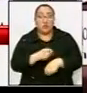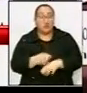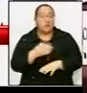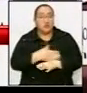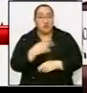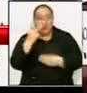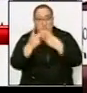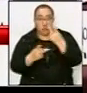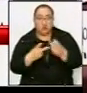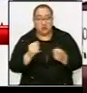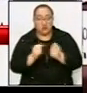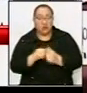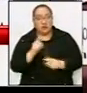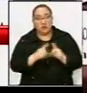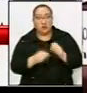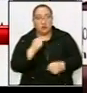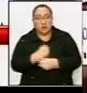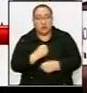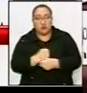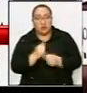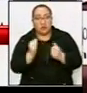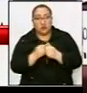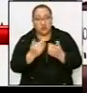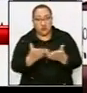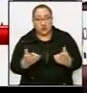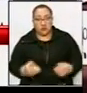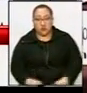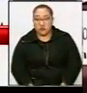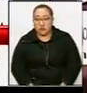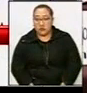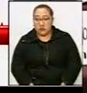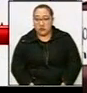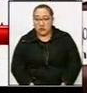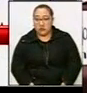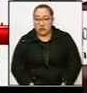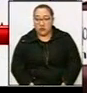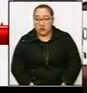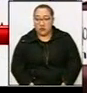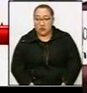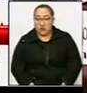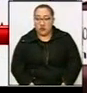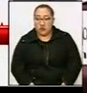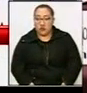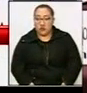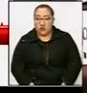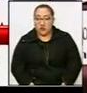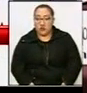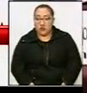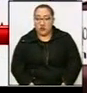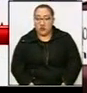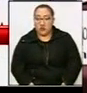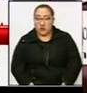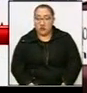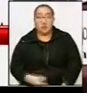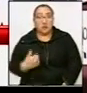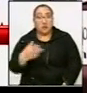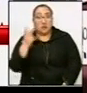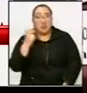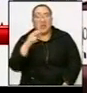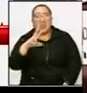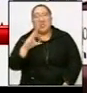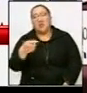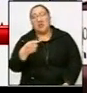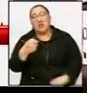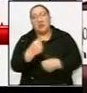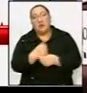visitamos con algunos funcionarios de usted, y hemos escuchado a estos 3.000 cafetaleros que están